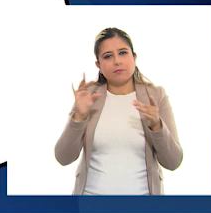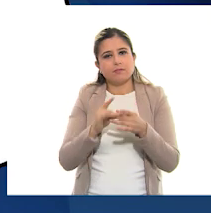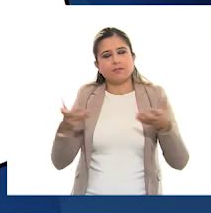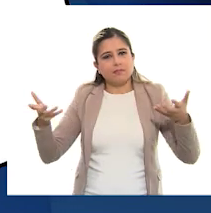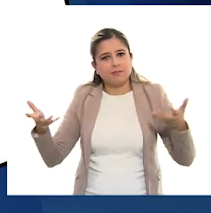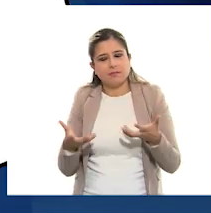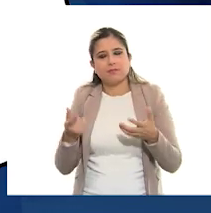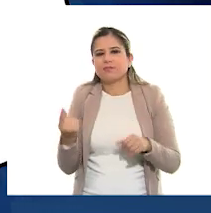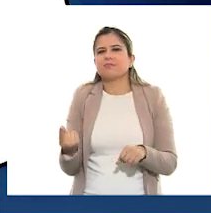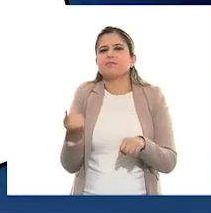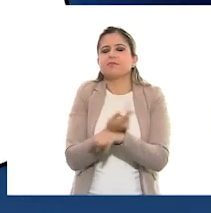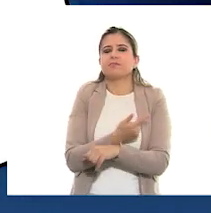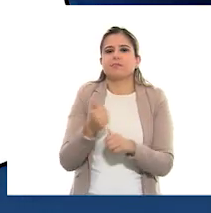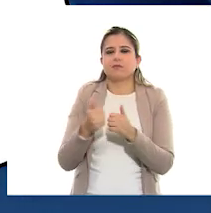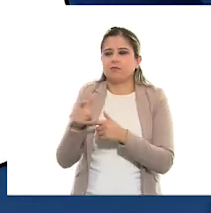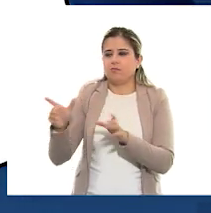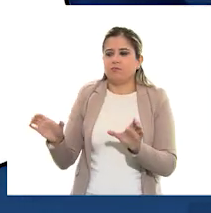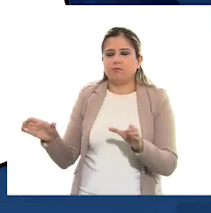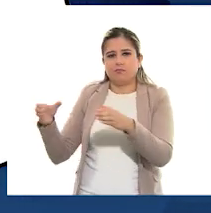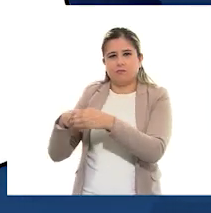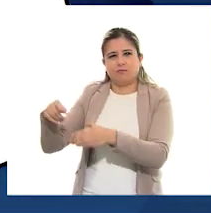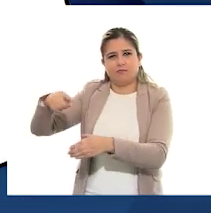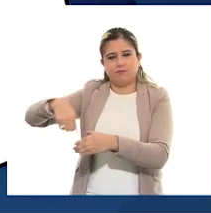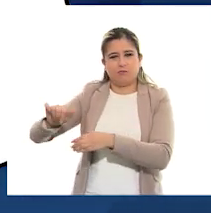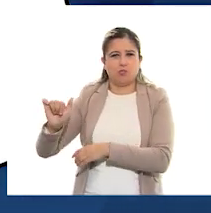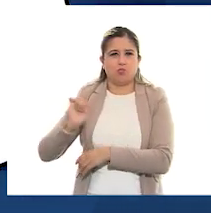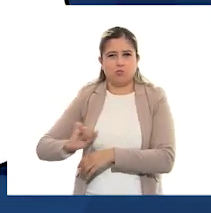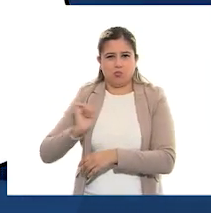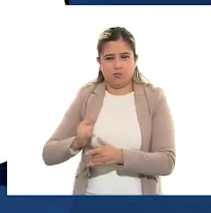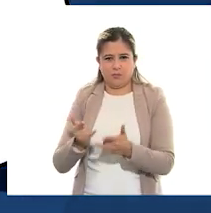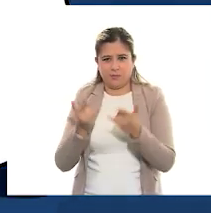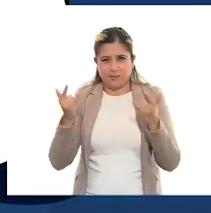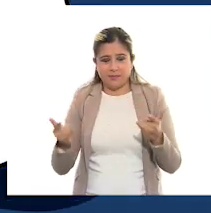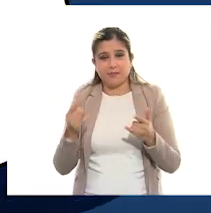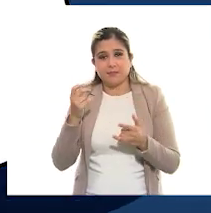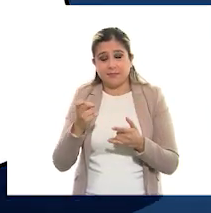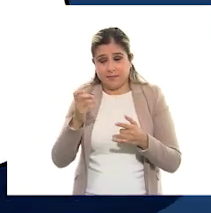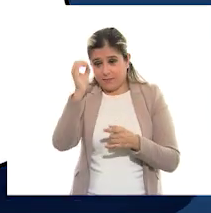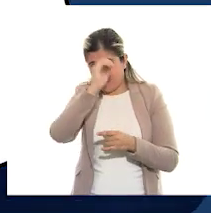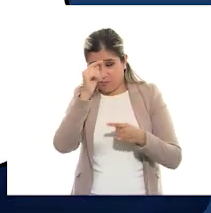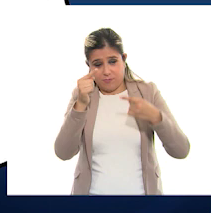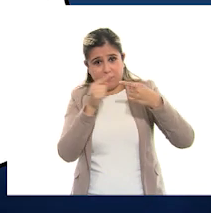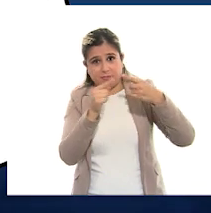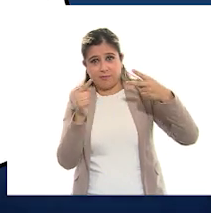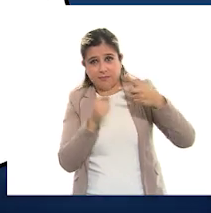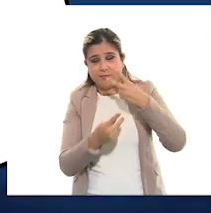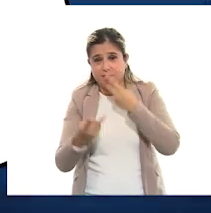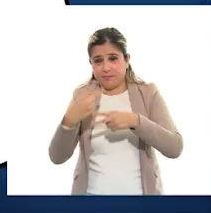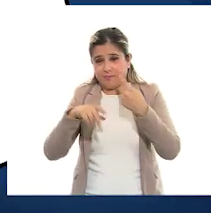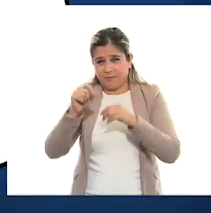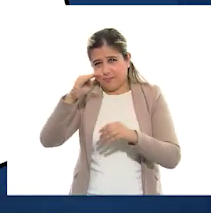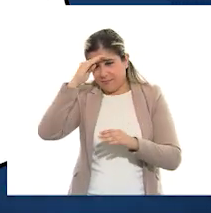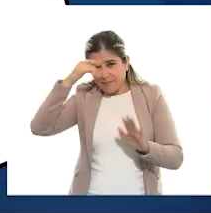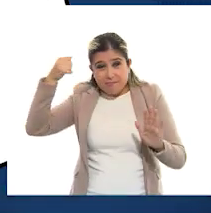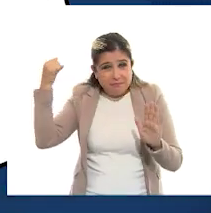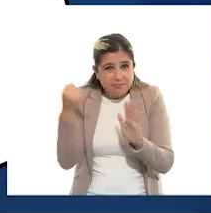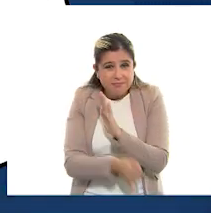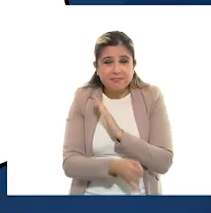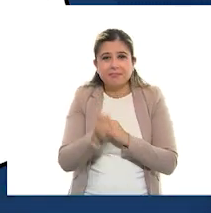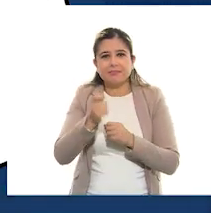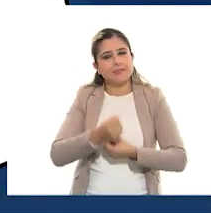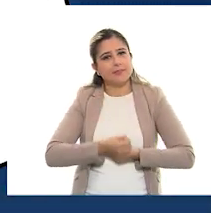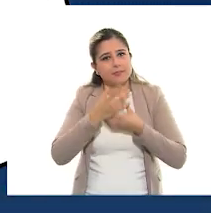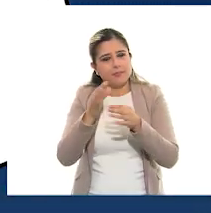de lo que sucede con las tribus amazónicas. Y ya para cerrar, ambas opiniones que provienen de su reflexión, la primera al expresar